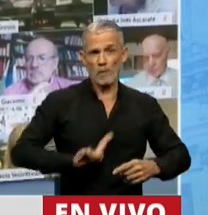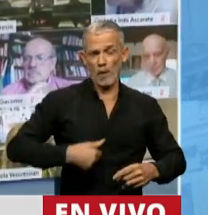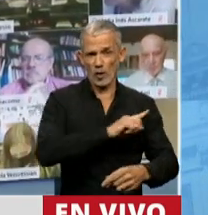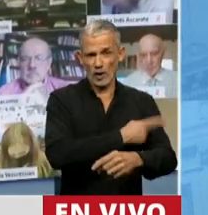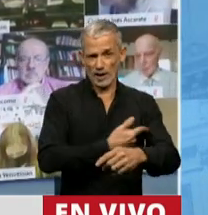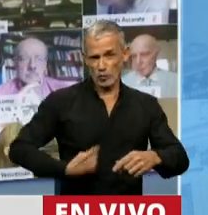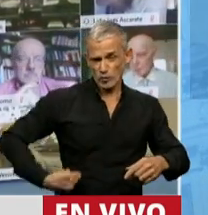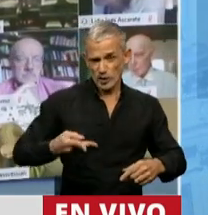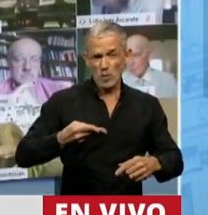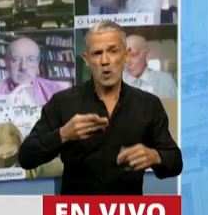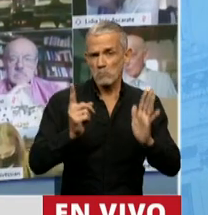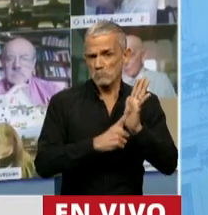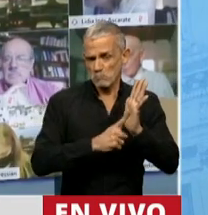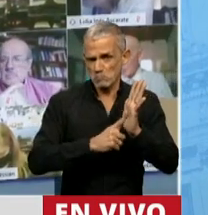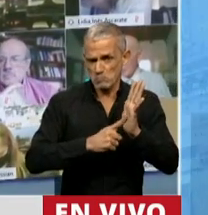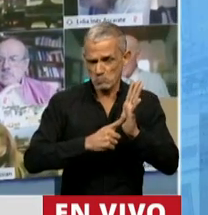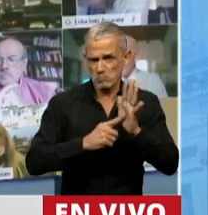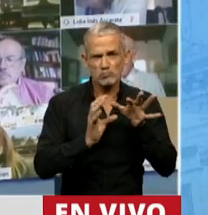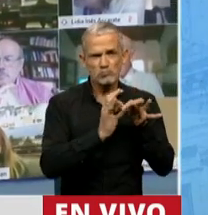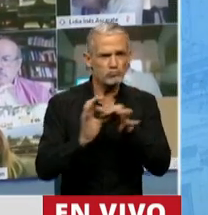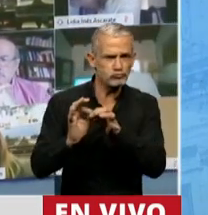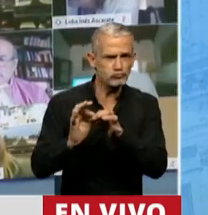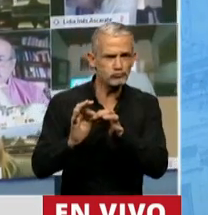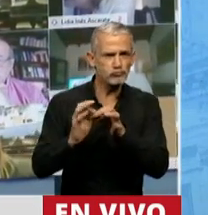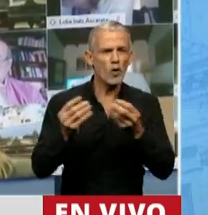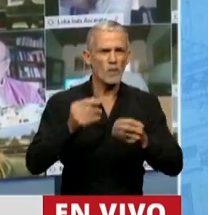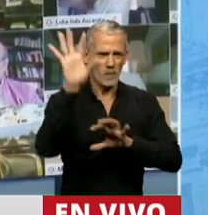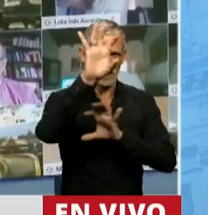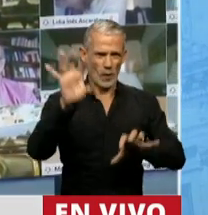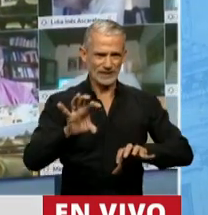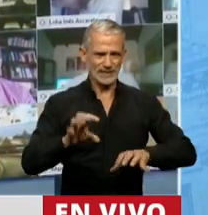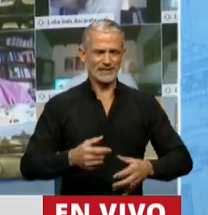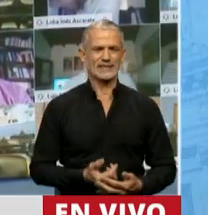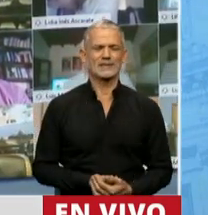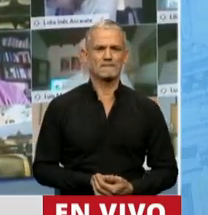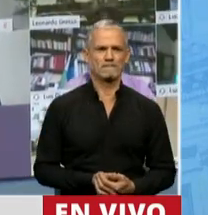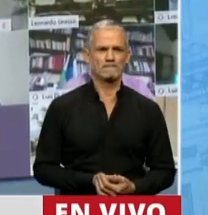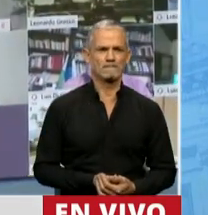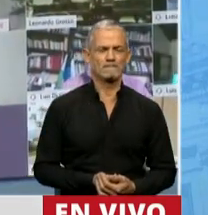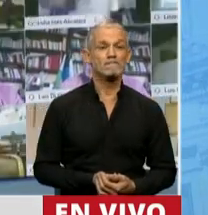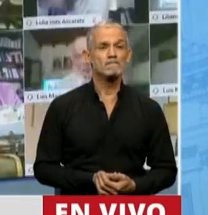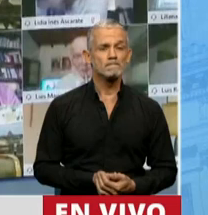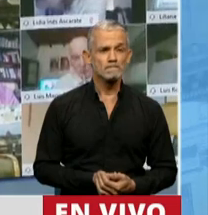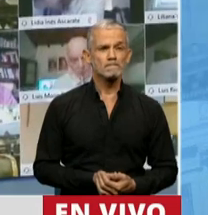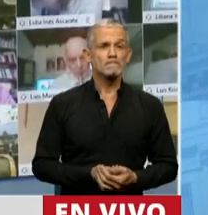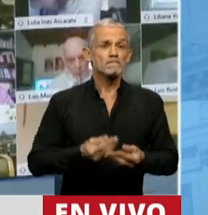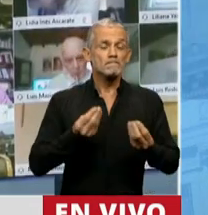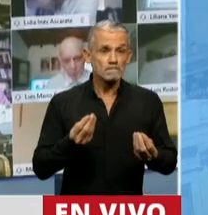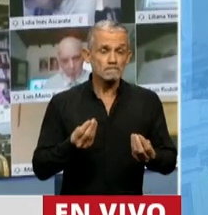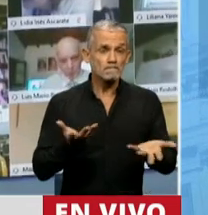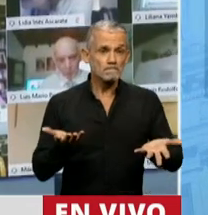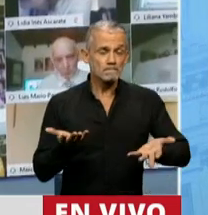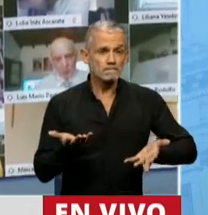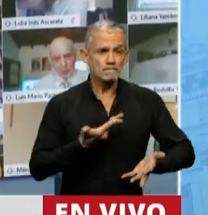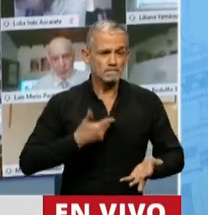Ejecutivo en su relación con las provincias. Esto nos llevó,